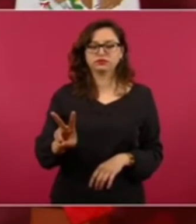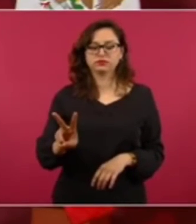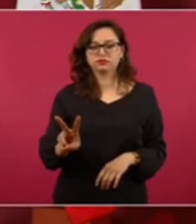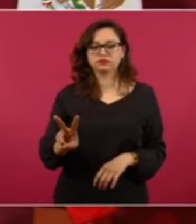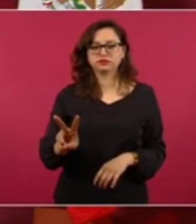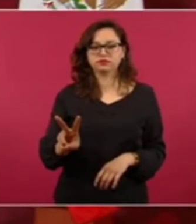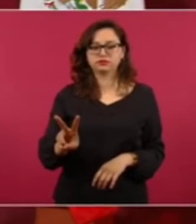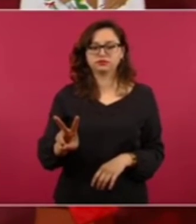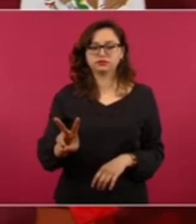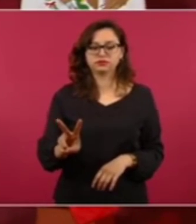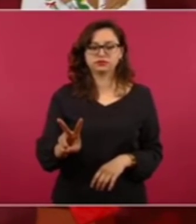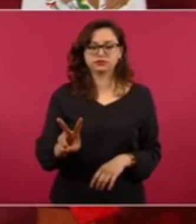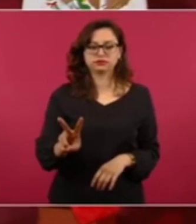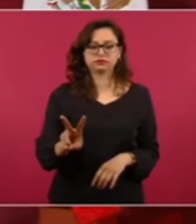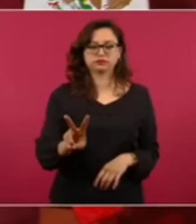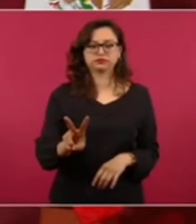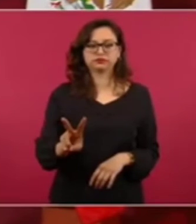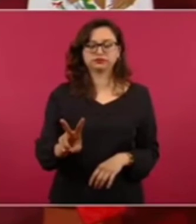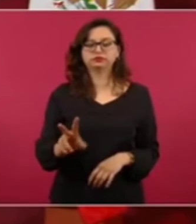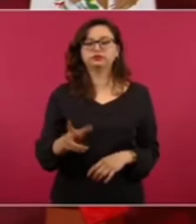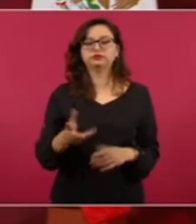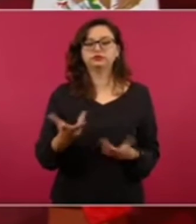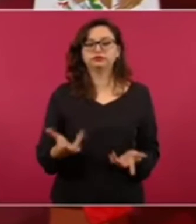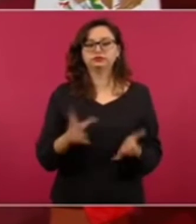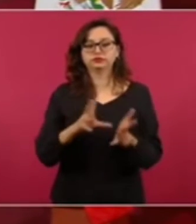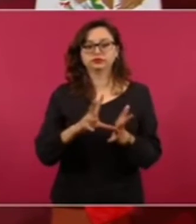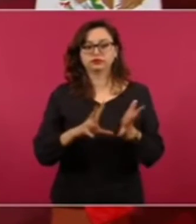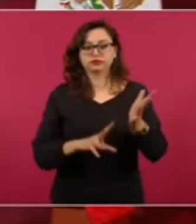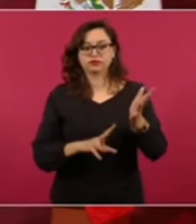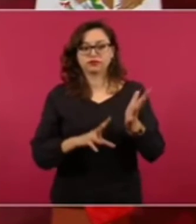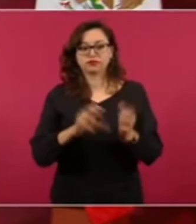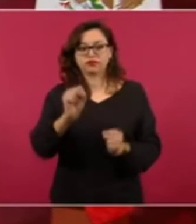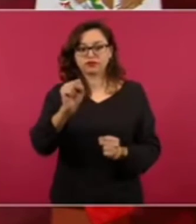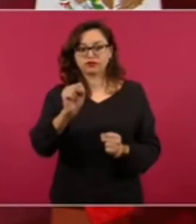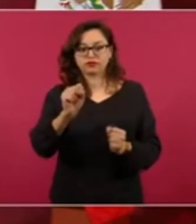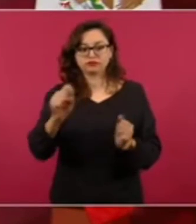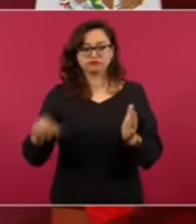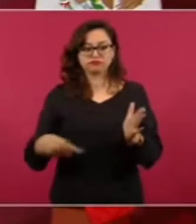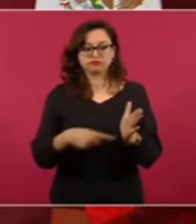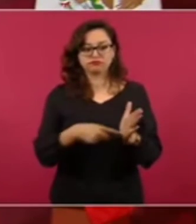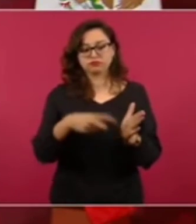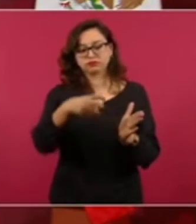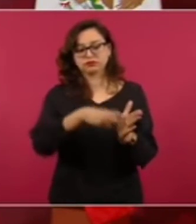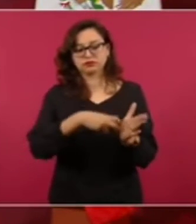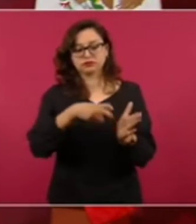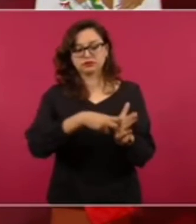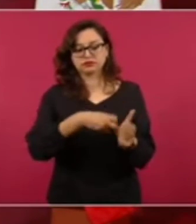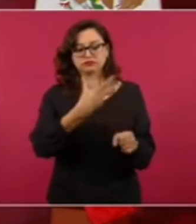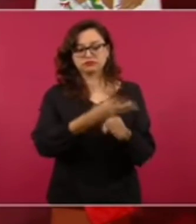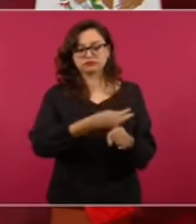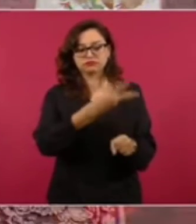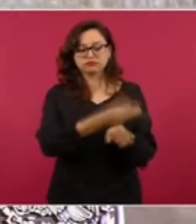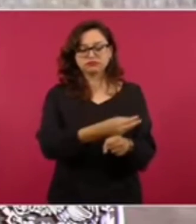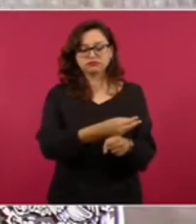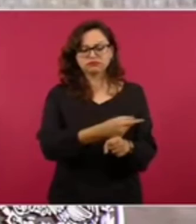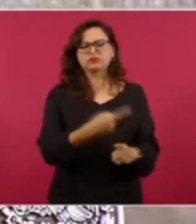que esta modificación a la Constitución se hizo en el gobierno de Calderón